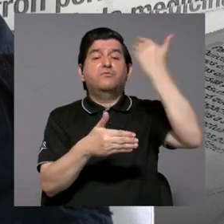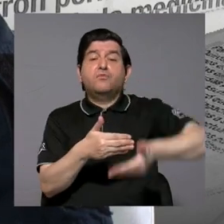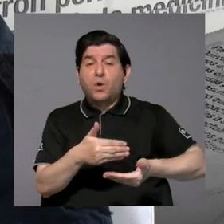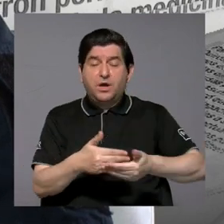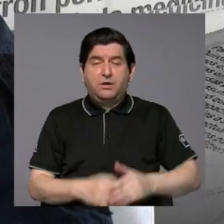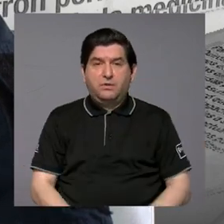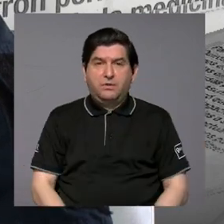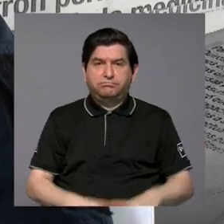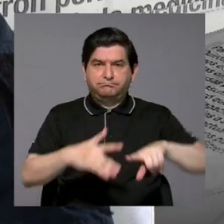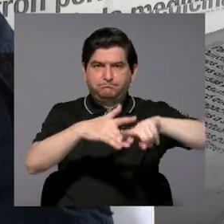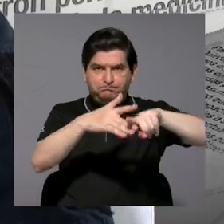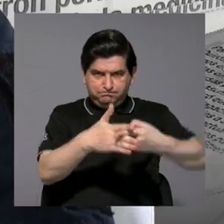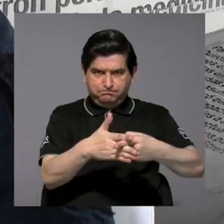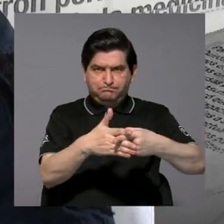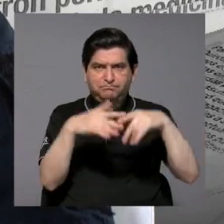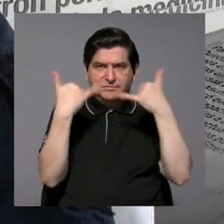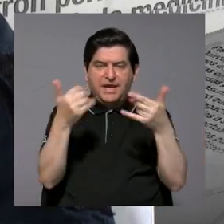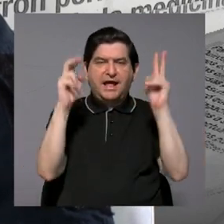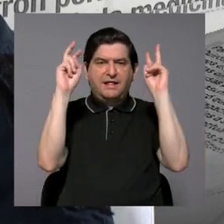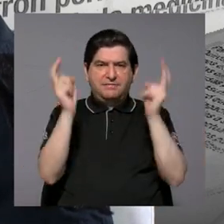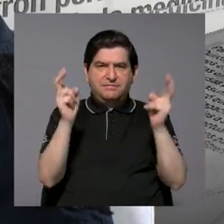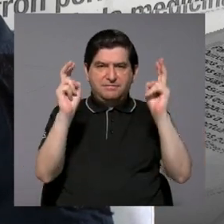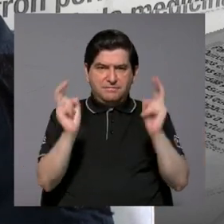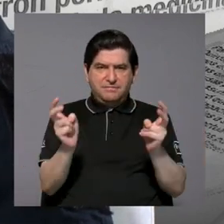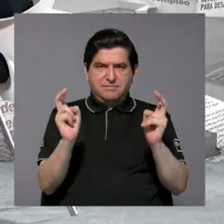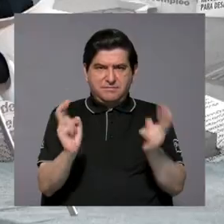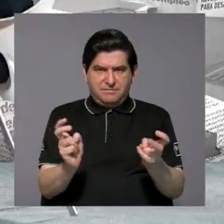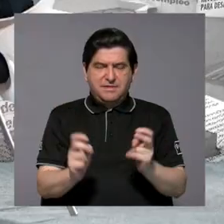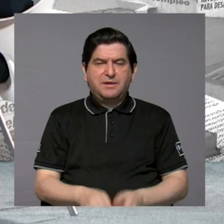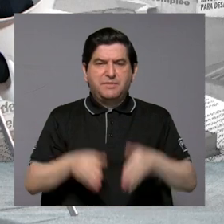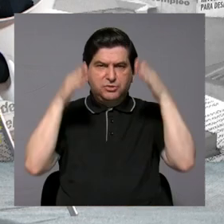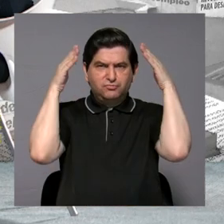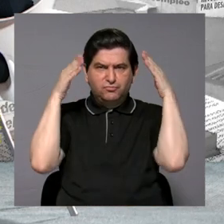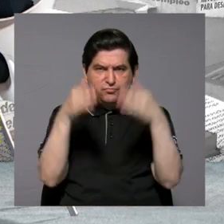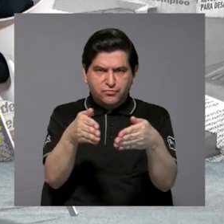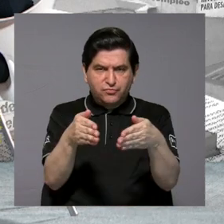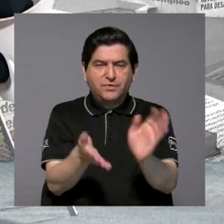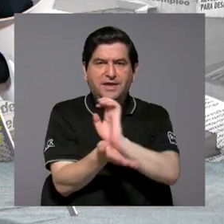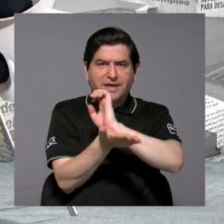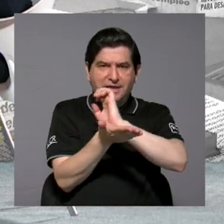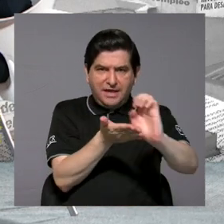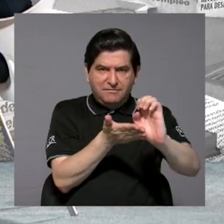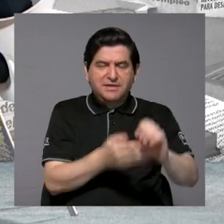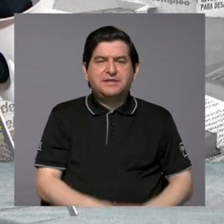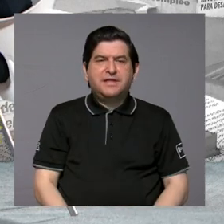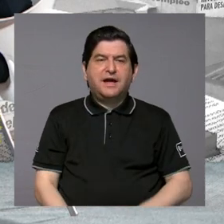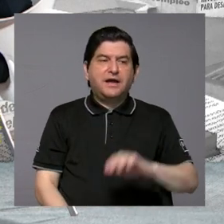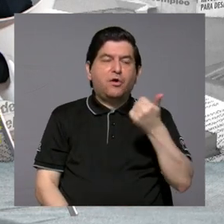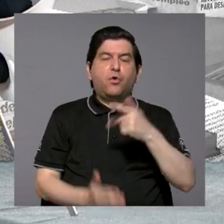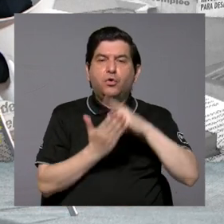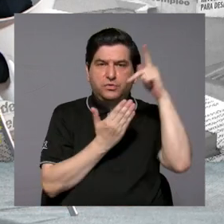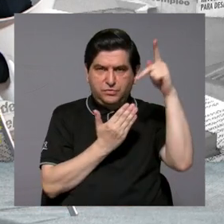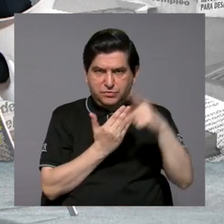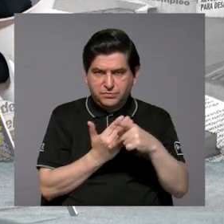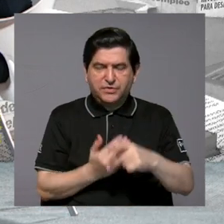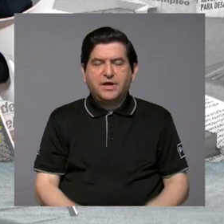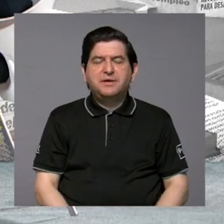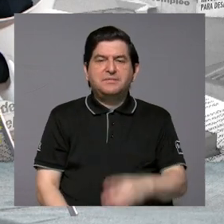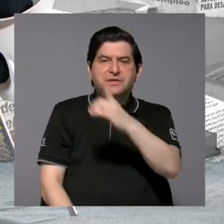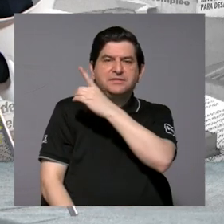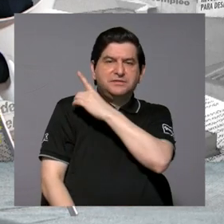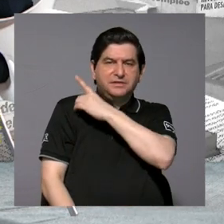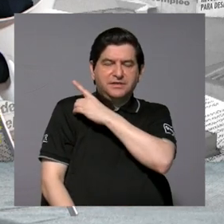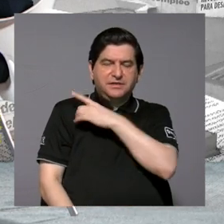ello ya empezamos a entrar a temas propiamente enfocados en prevención a nivel de otros programas que la dirección de